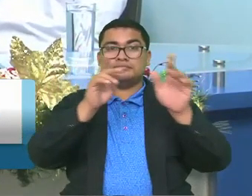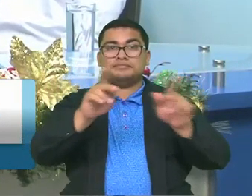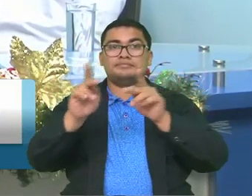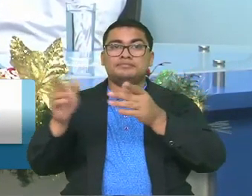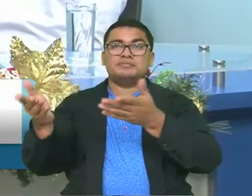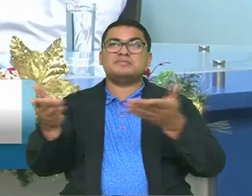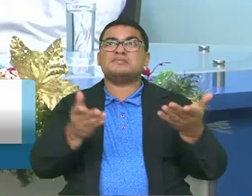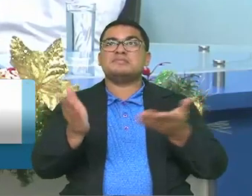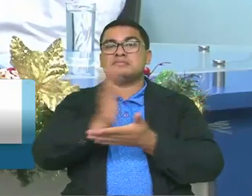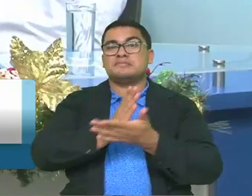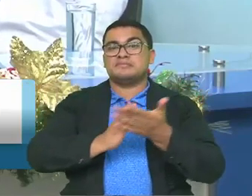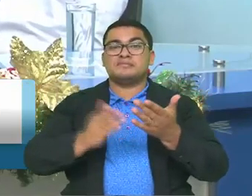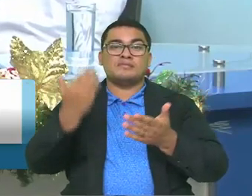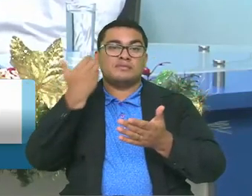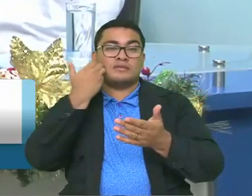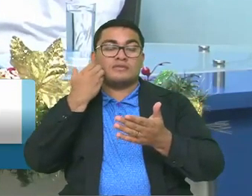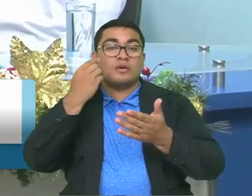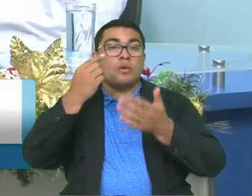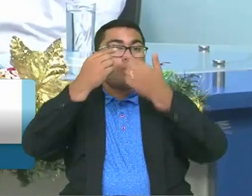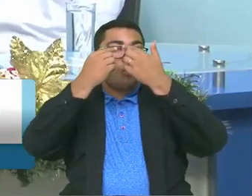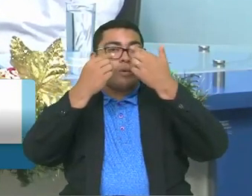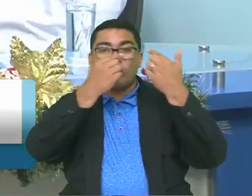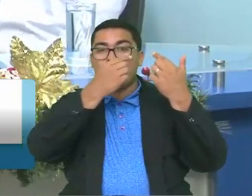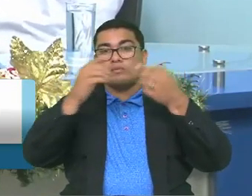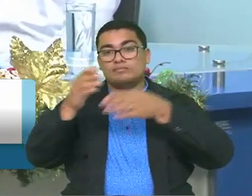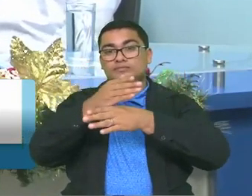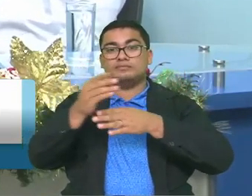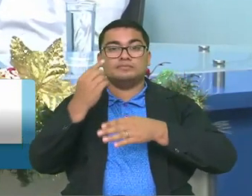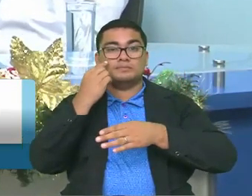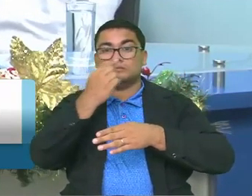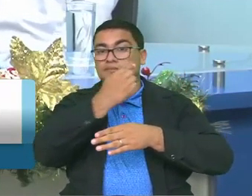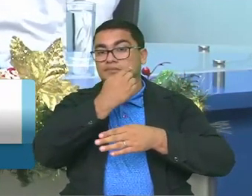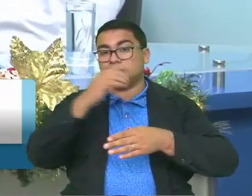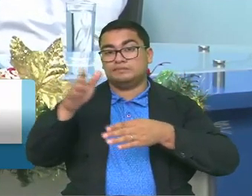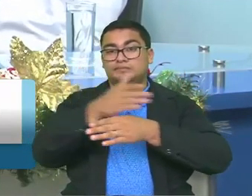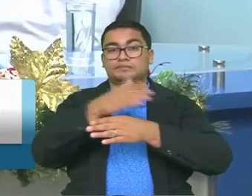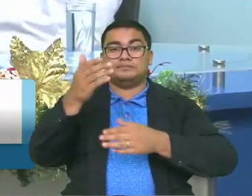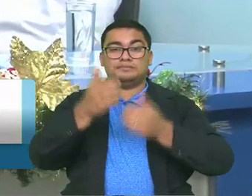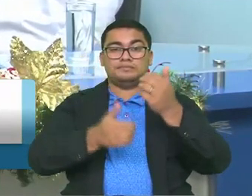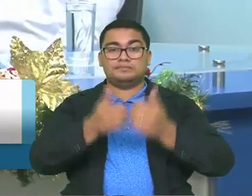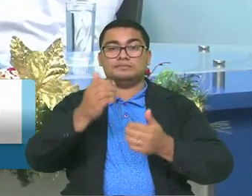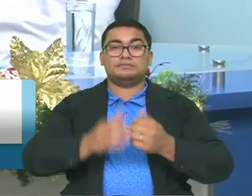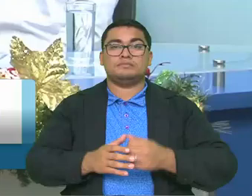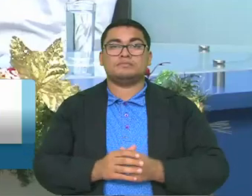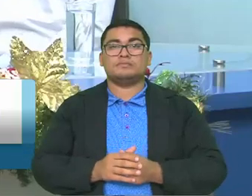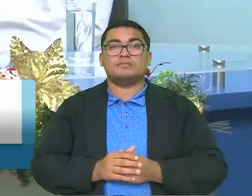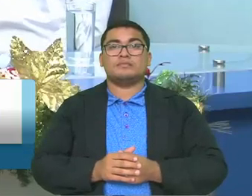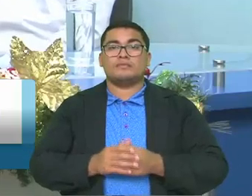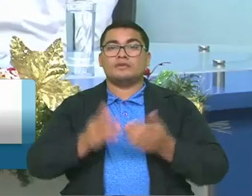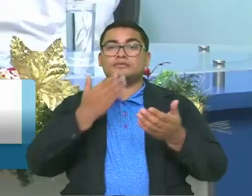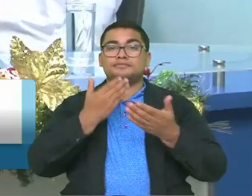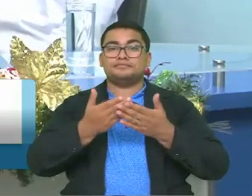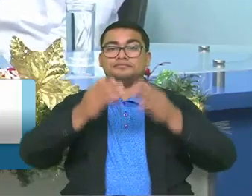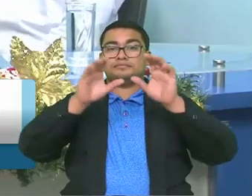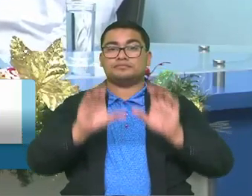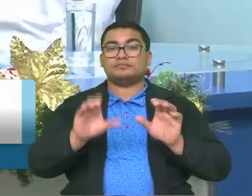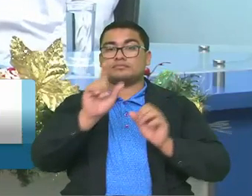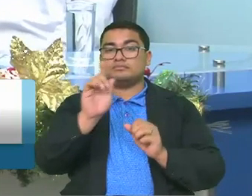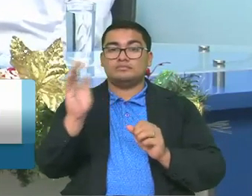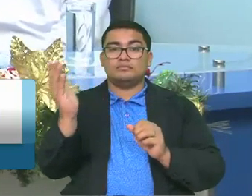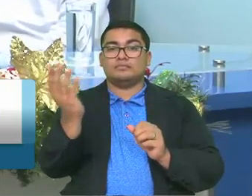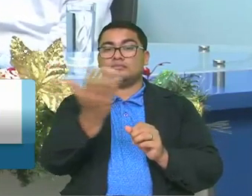del Instituto Nicaragüense de Seguridad Social, INS. Muy famoso el Centro Nacional de Oftalmología por la calidad